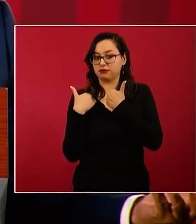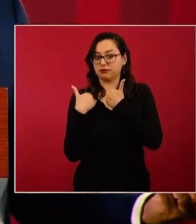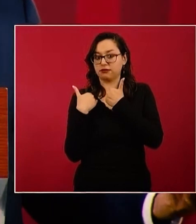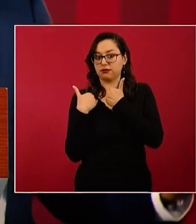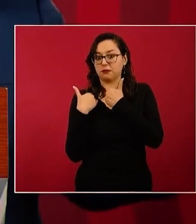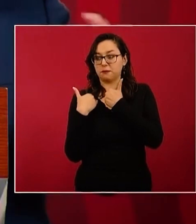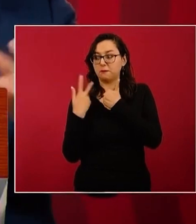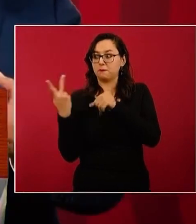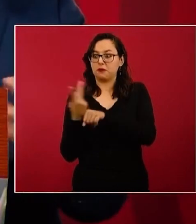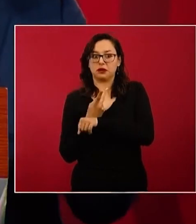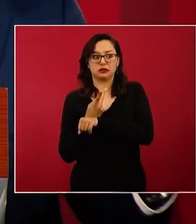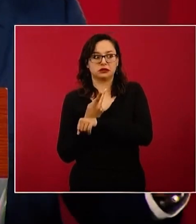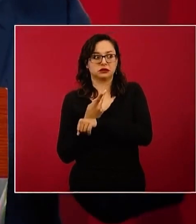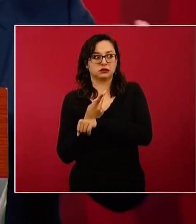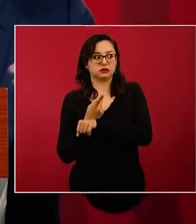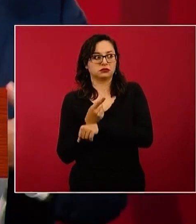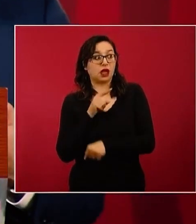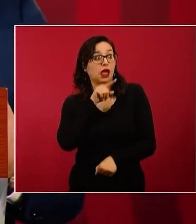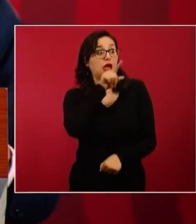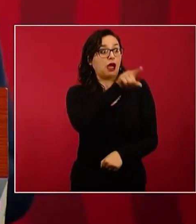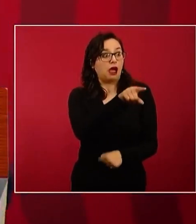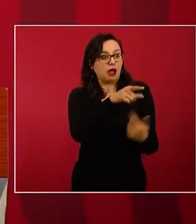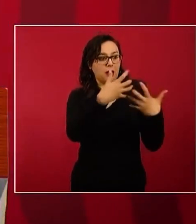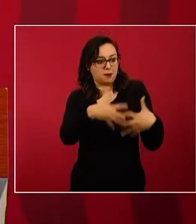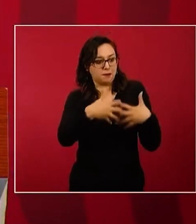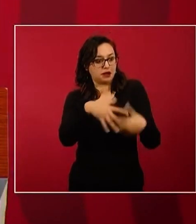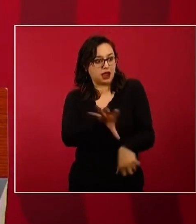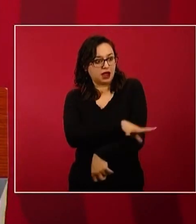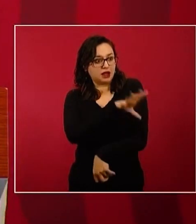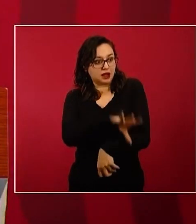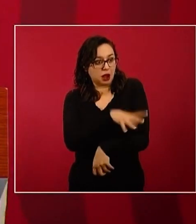se asocia, se convierte